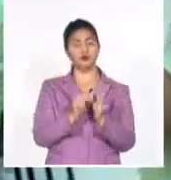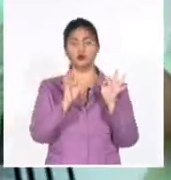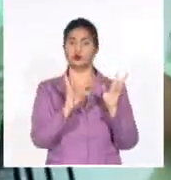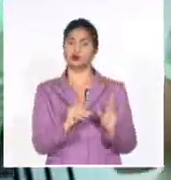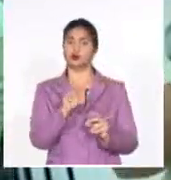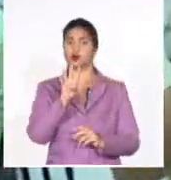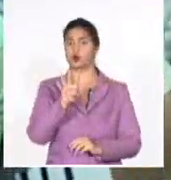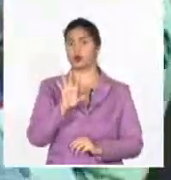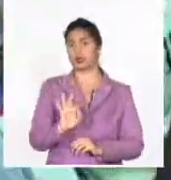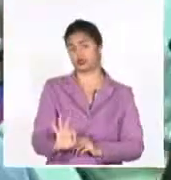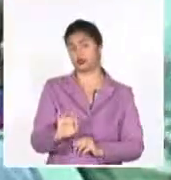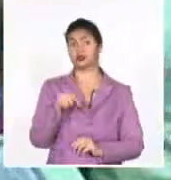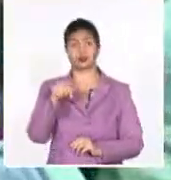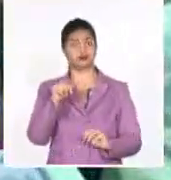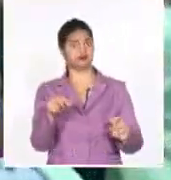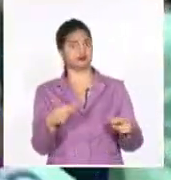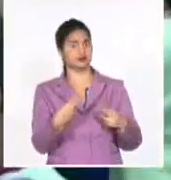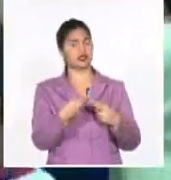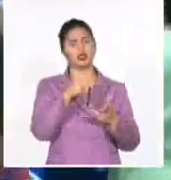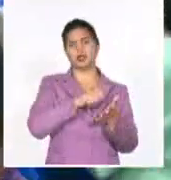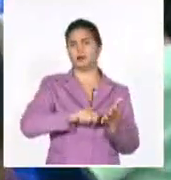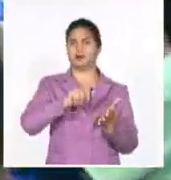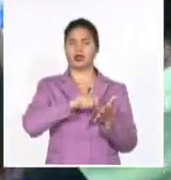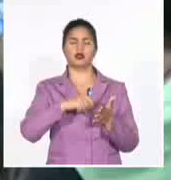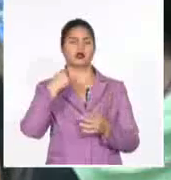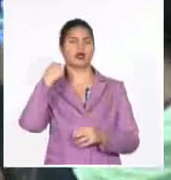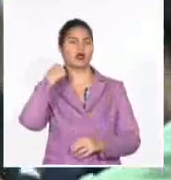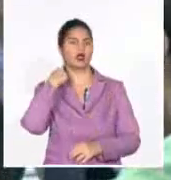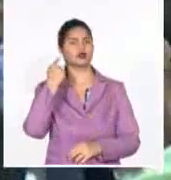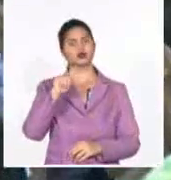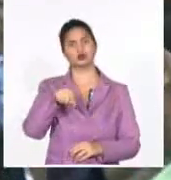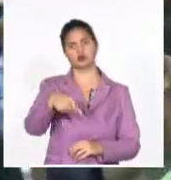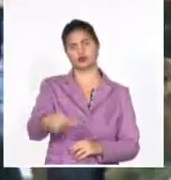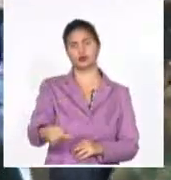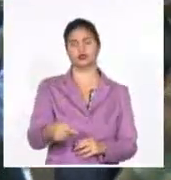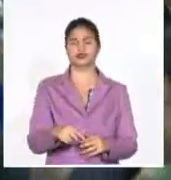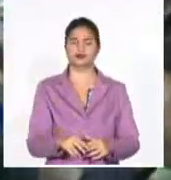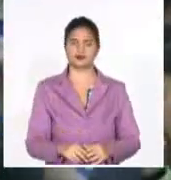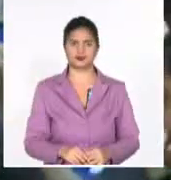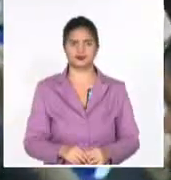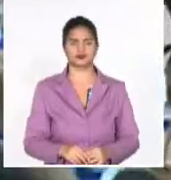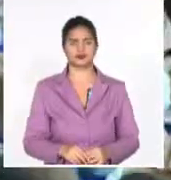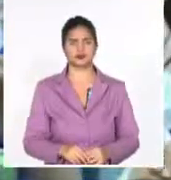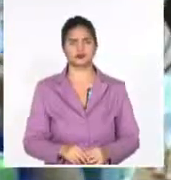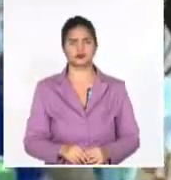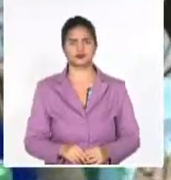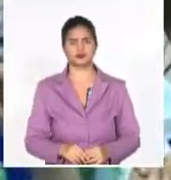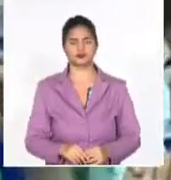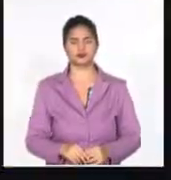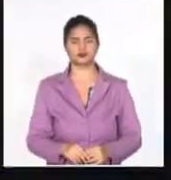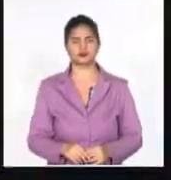esta competencia está prevista para el año 2024. Yusilin Suárez Ogando, Canal Cubano de Noticias.